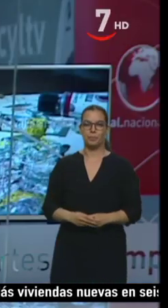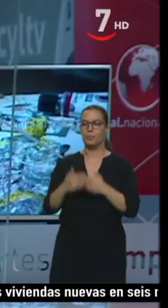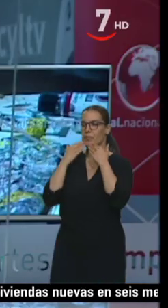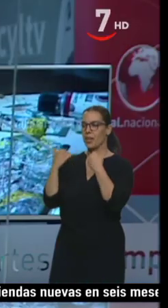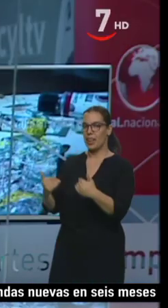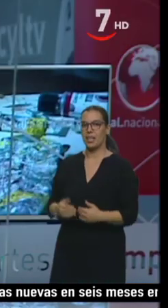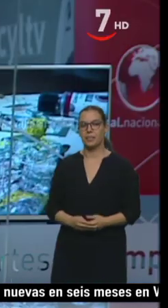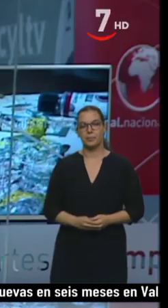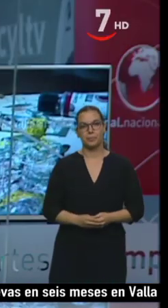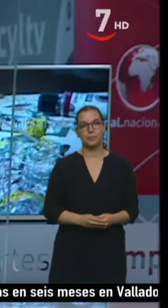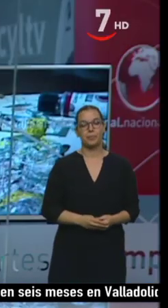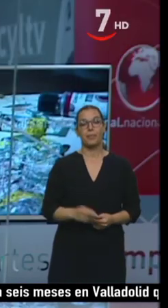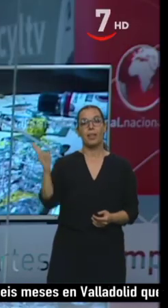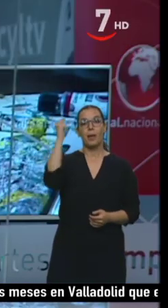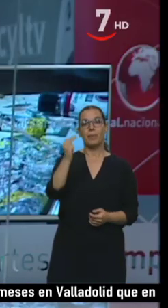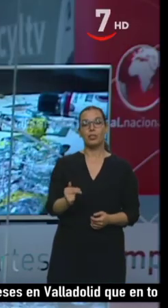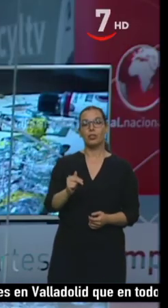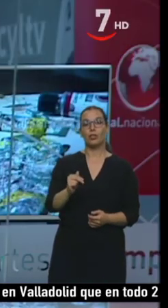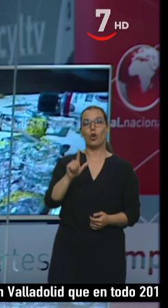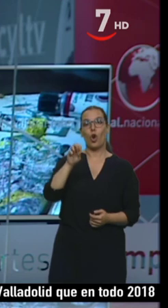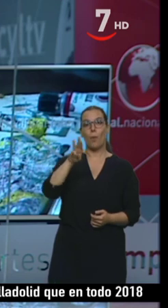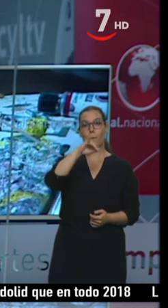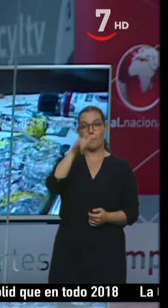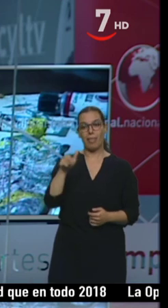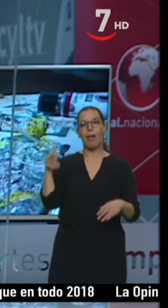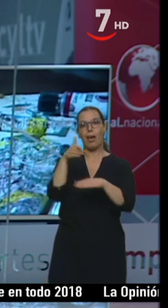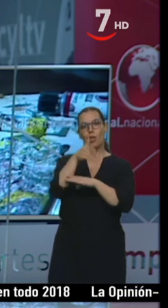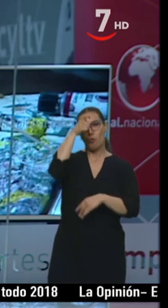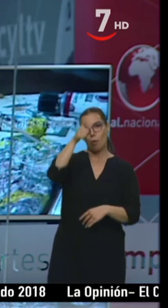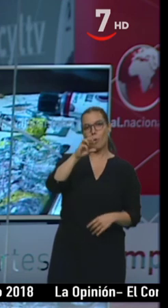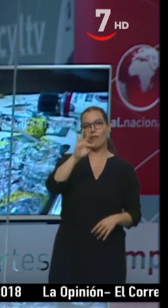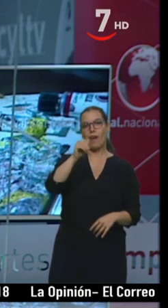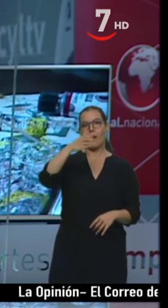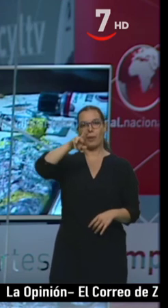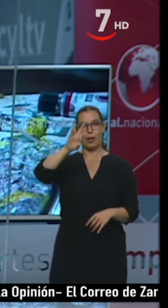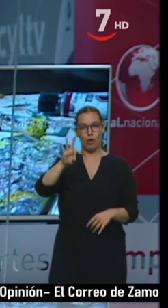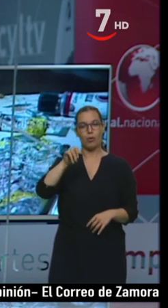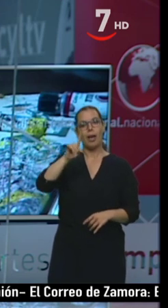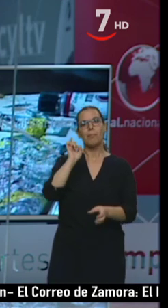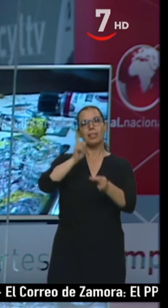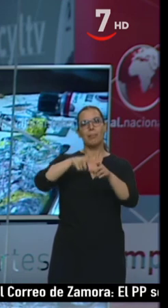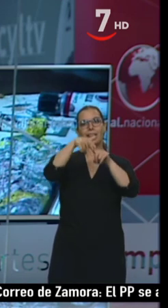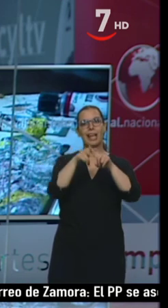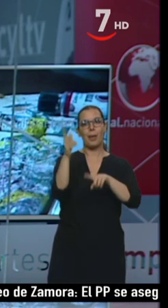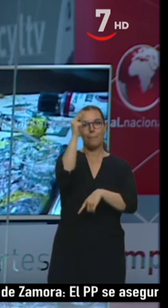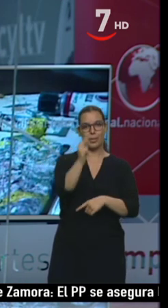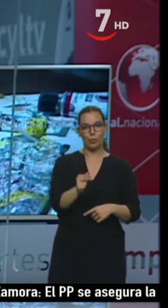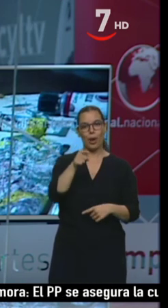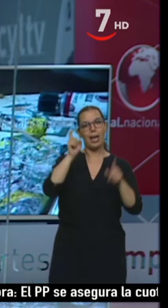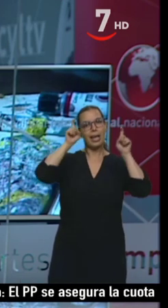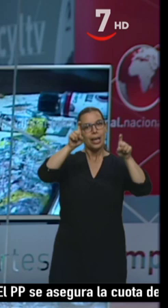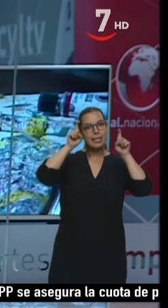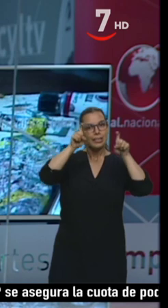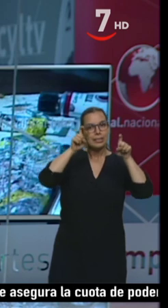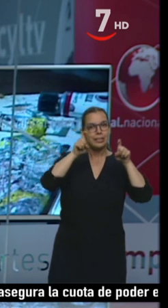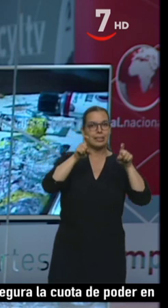Gracias, Francisco. El pintor Antonio López está en Favero, en El Bierzo, participando en unos talleres de pintura en los que enseña su saber